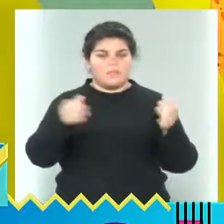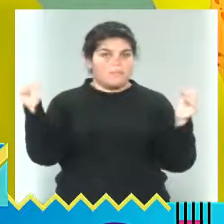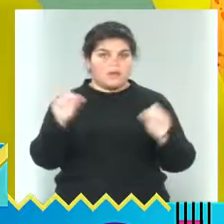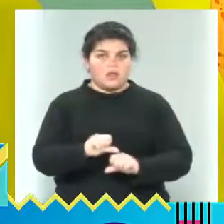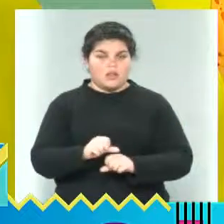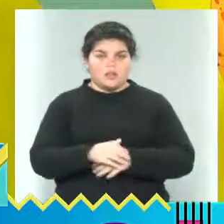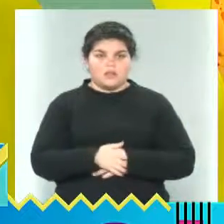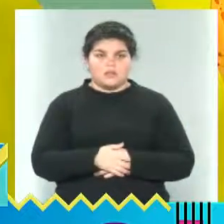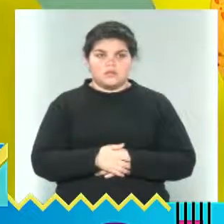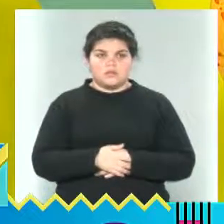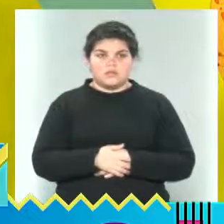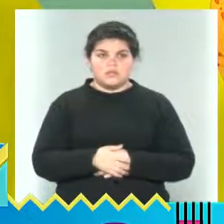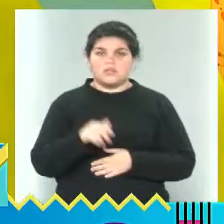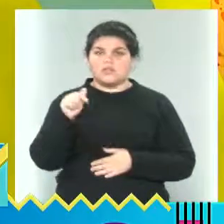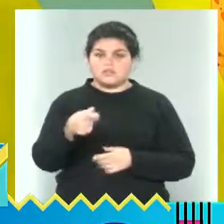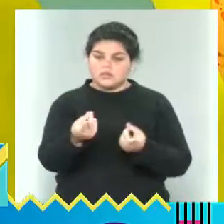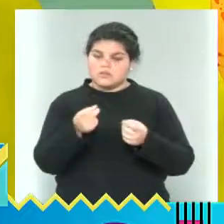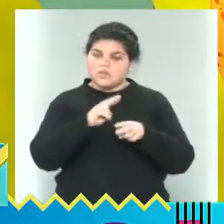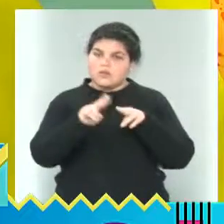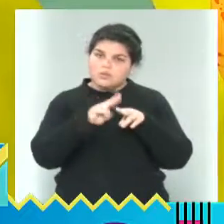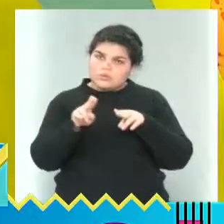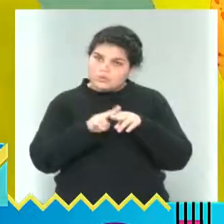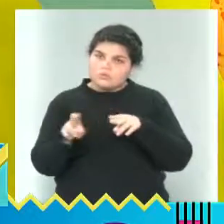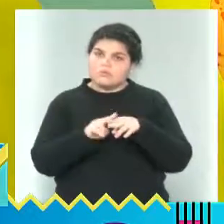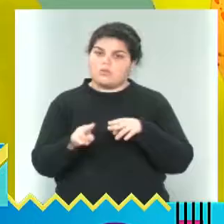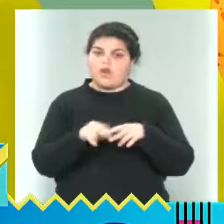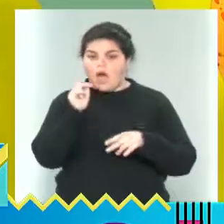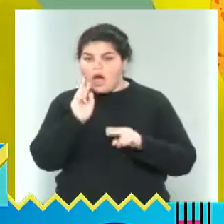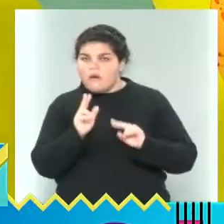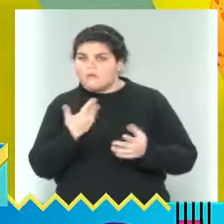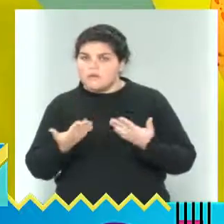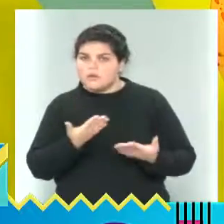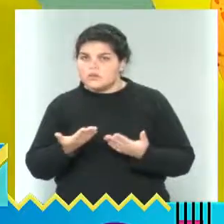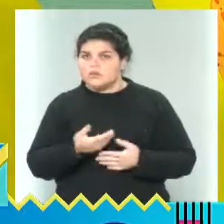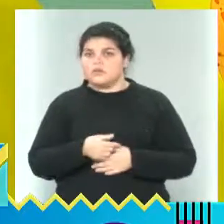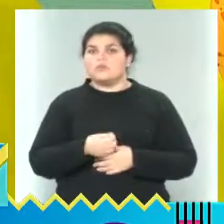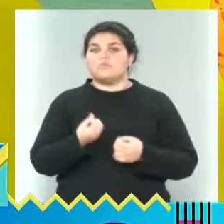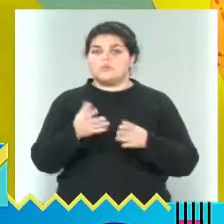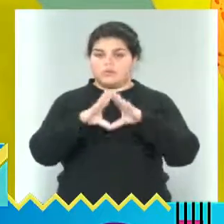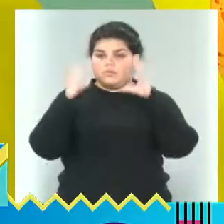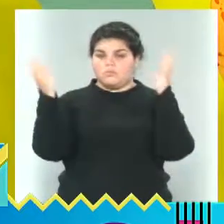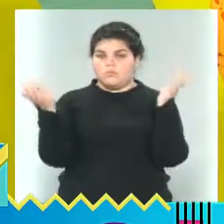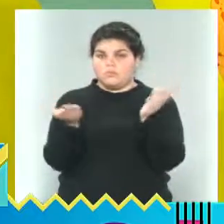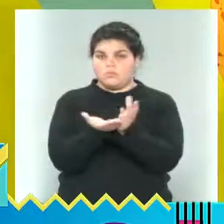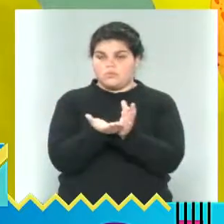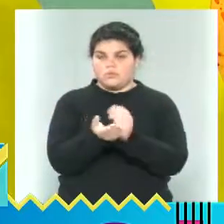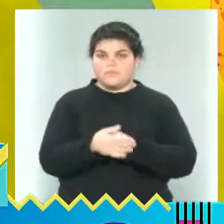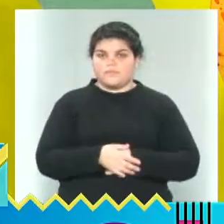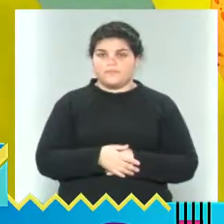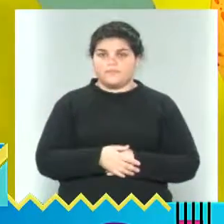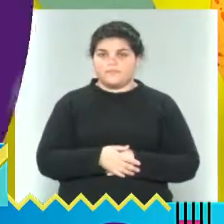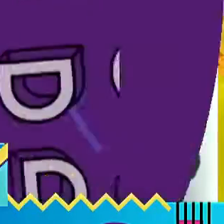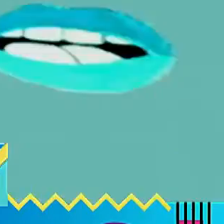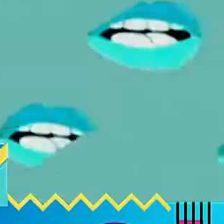tenemos que corregir y tenemos que verlo. Es decir, un mundo, digamos, en el cual está basado, digamos, en